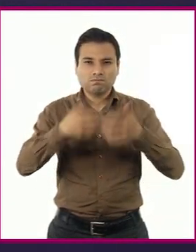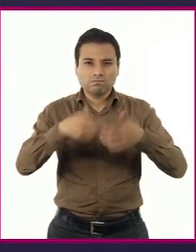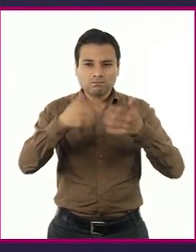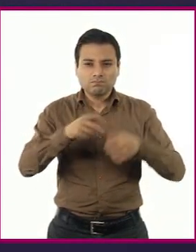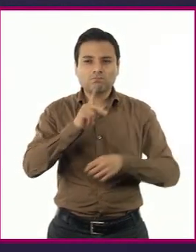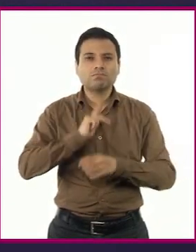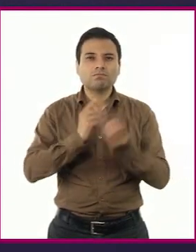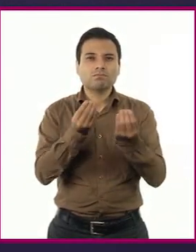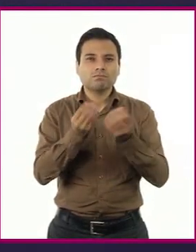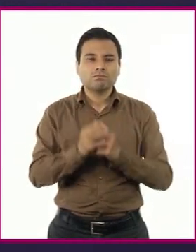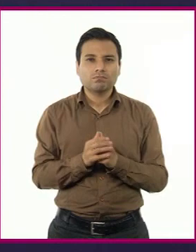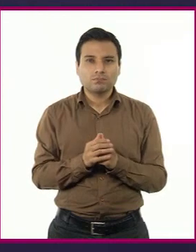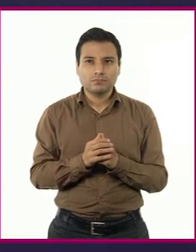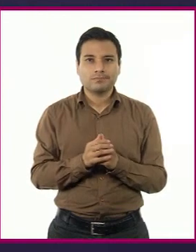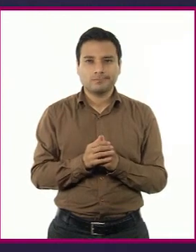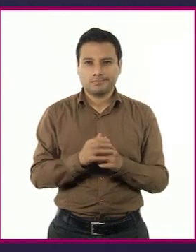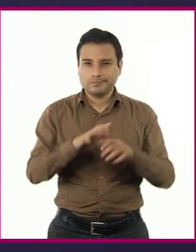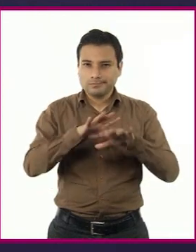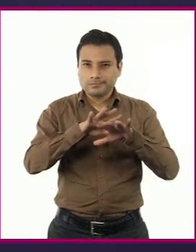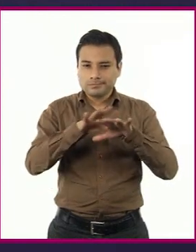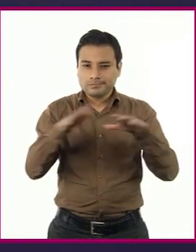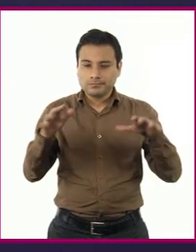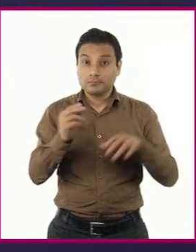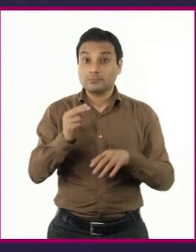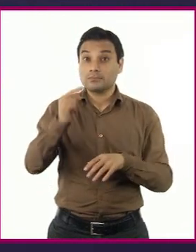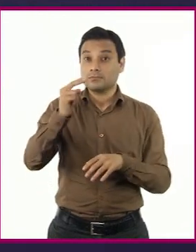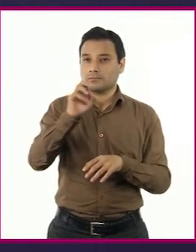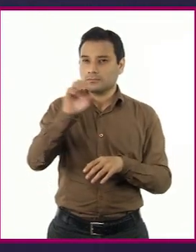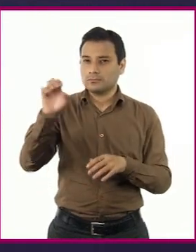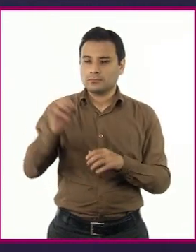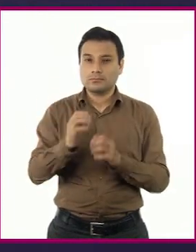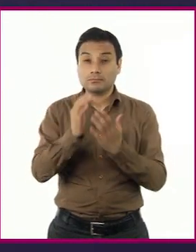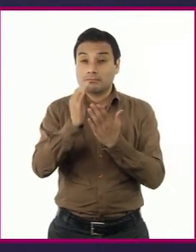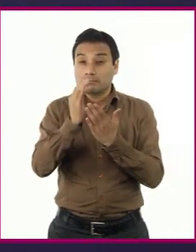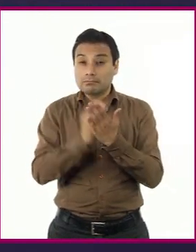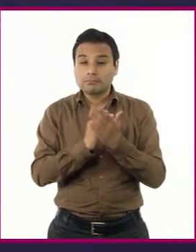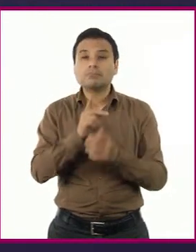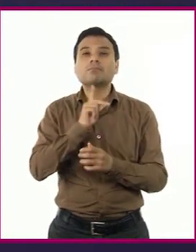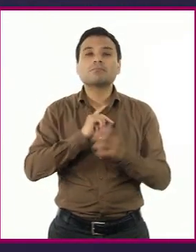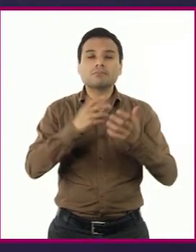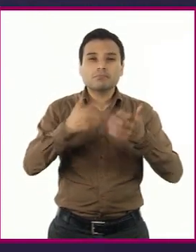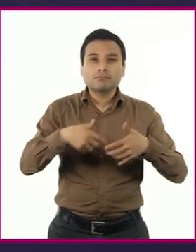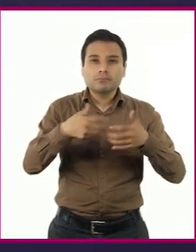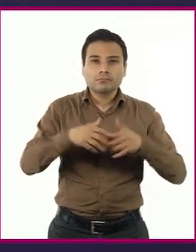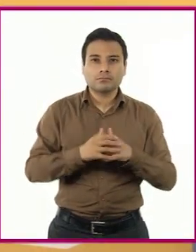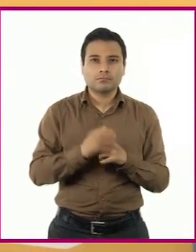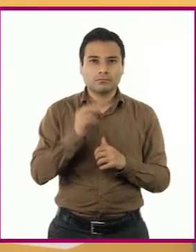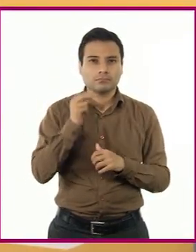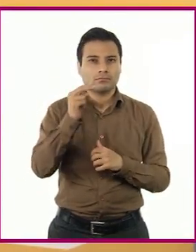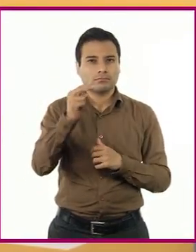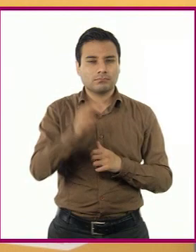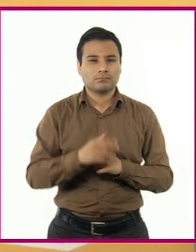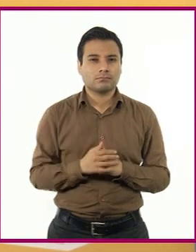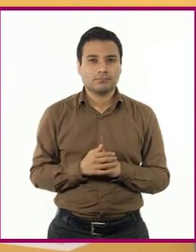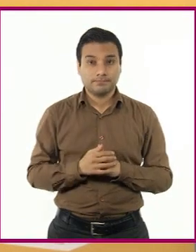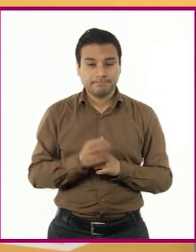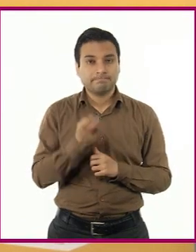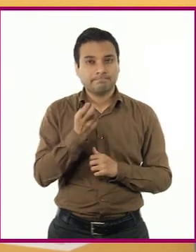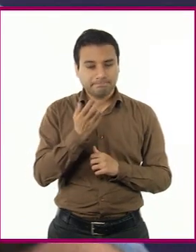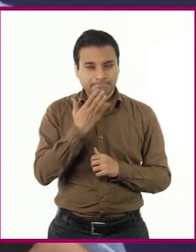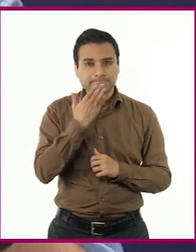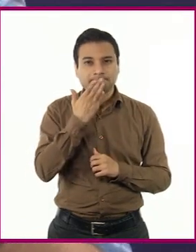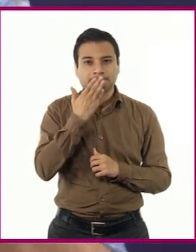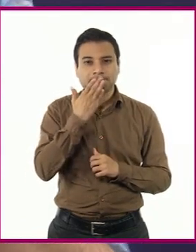petróleo es la región marina noreste y la región que genera menor cantidad es la región norte. Acertadas